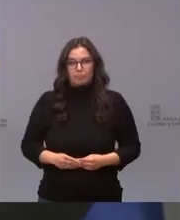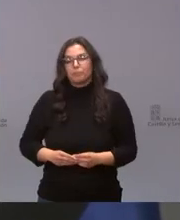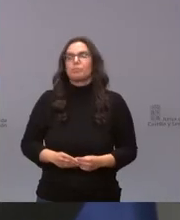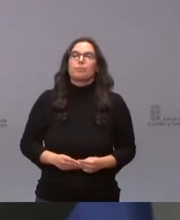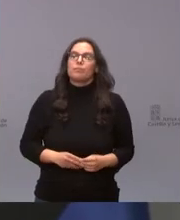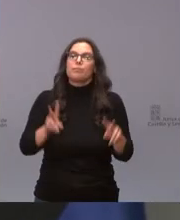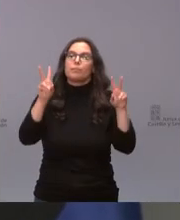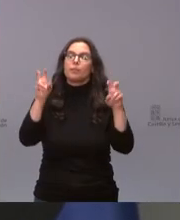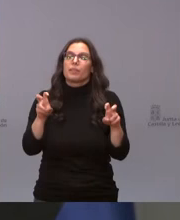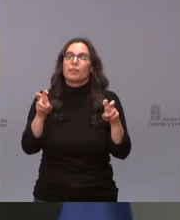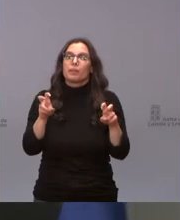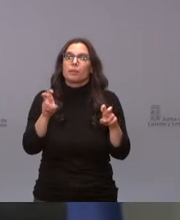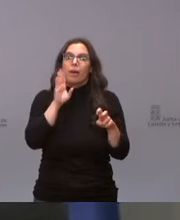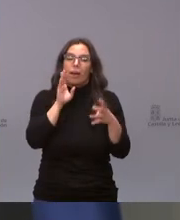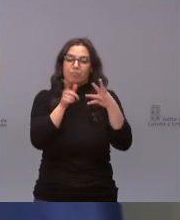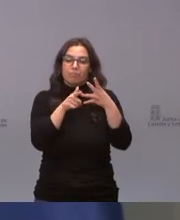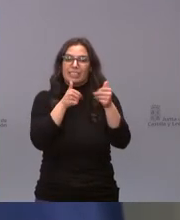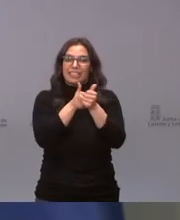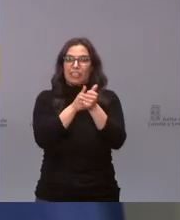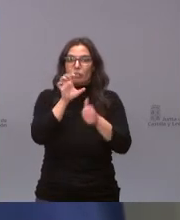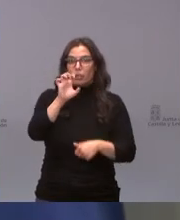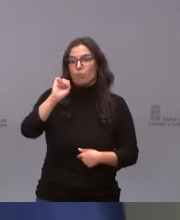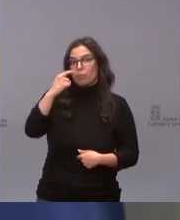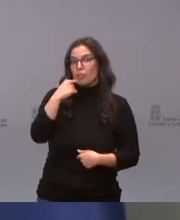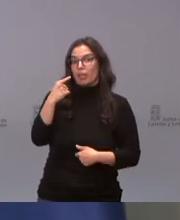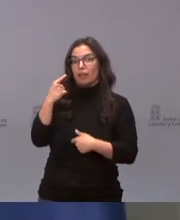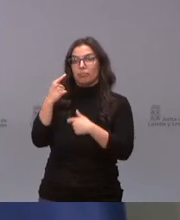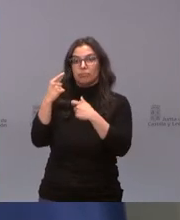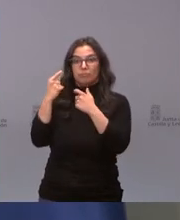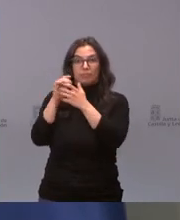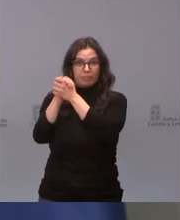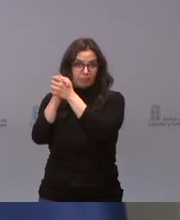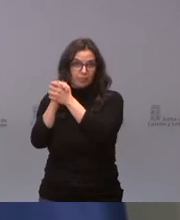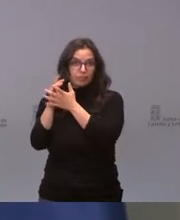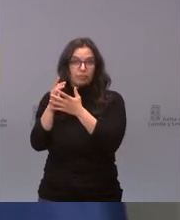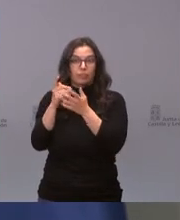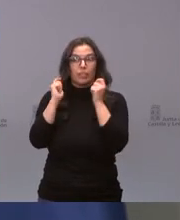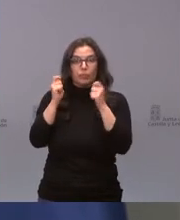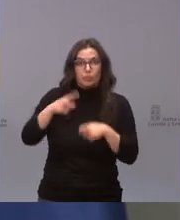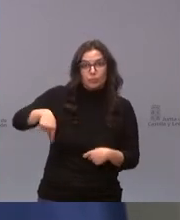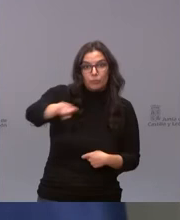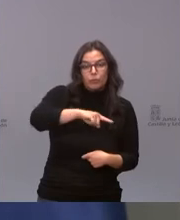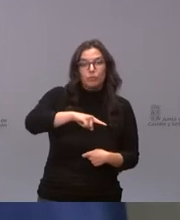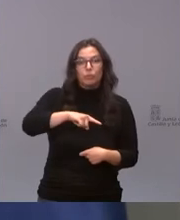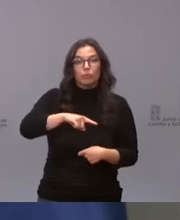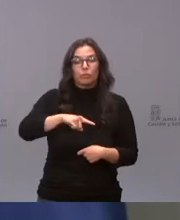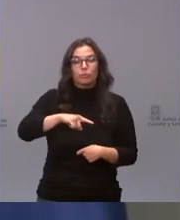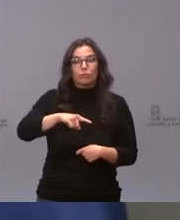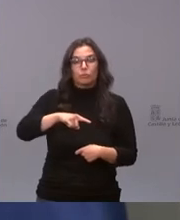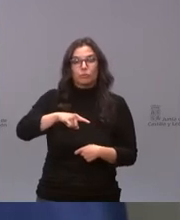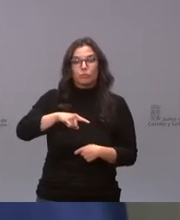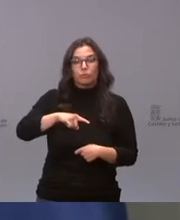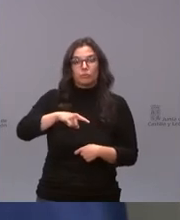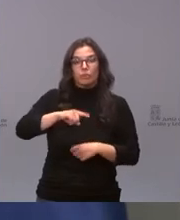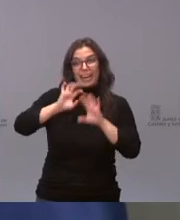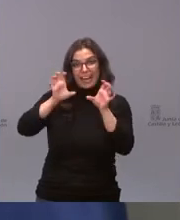asunto del el secretario de Estado. En primer lugar, felicitarles. Quiero felicitarles a ustedes como cadena